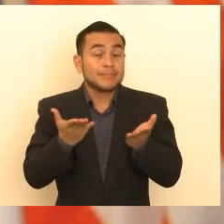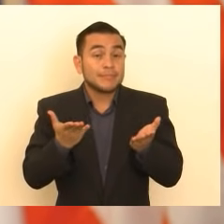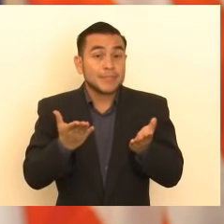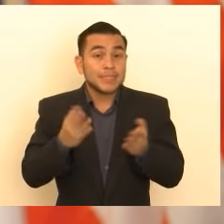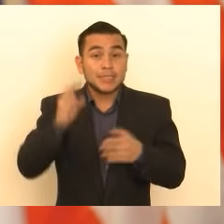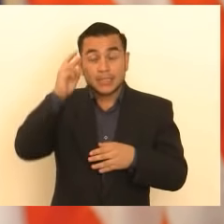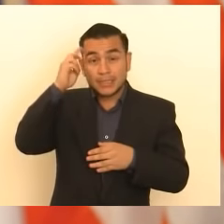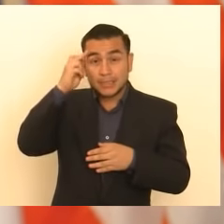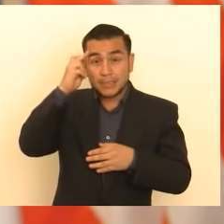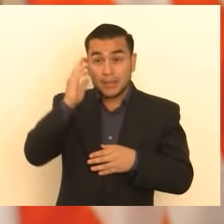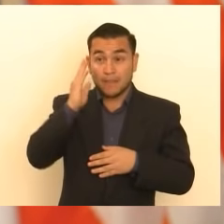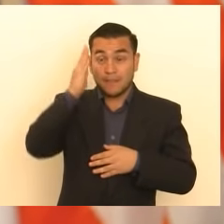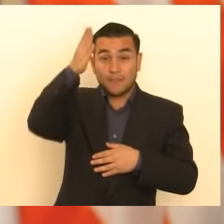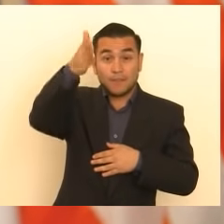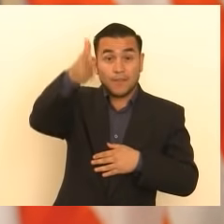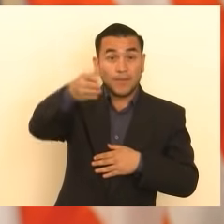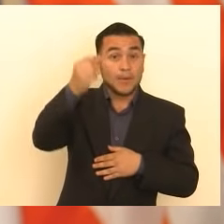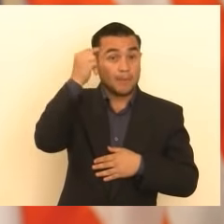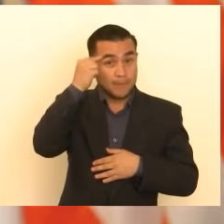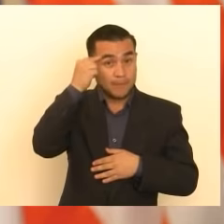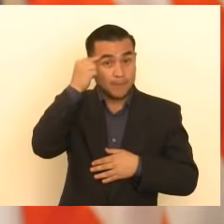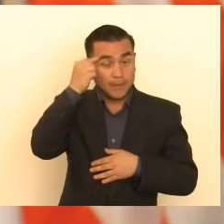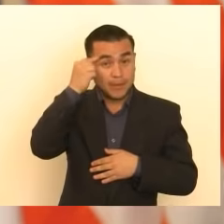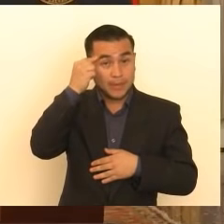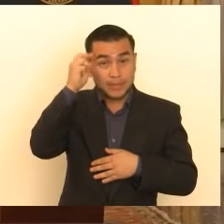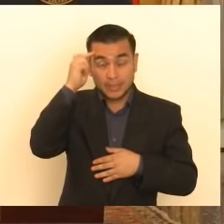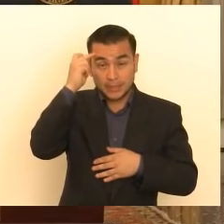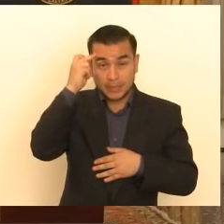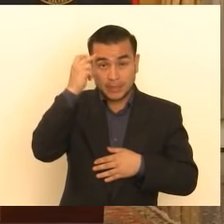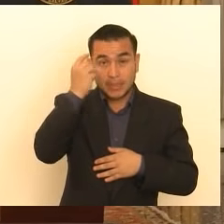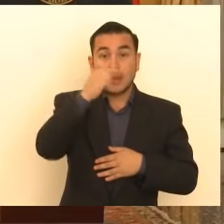en los próximos años: un país más rico,